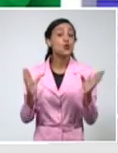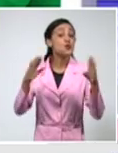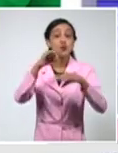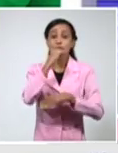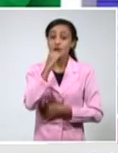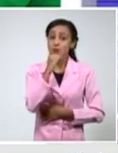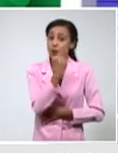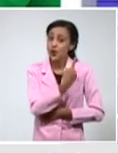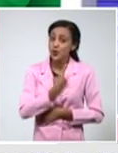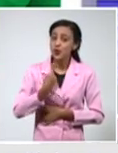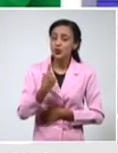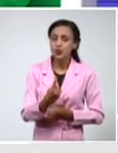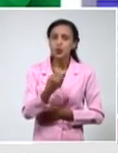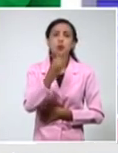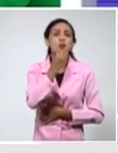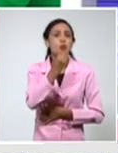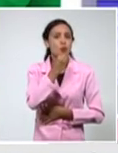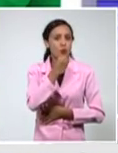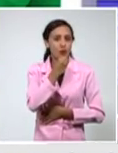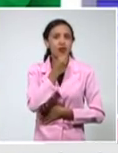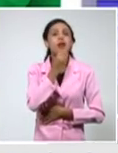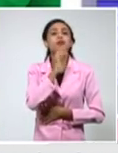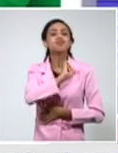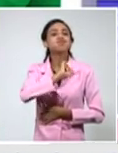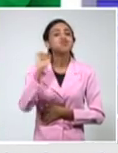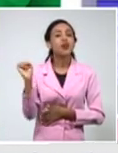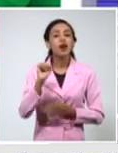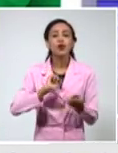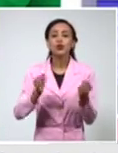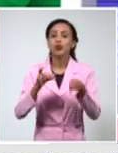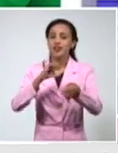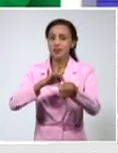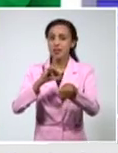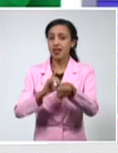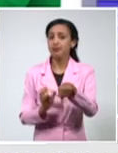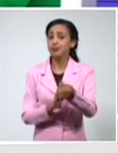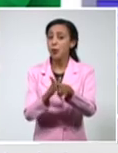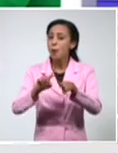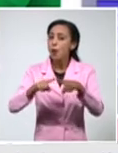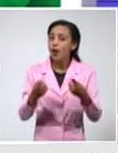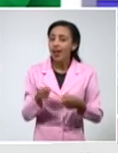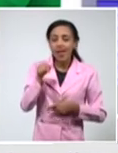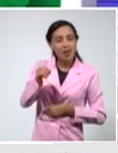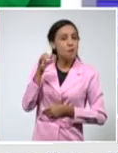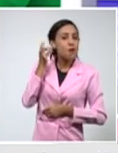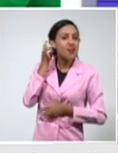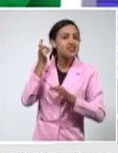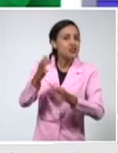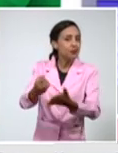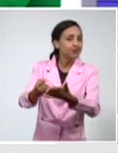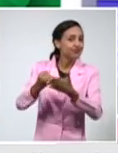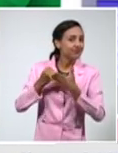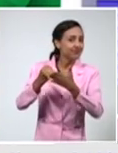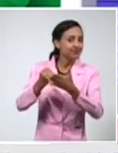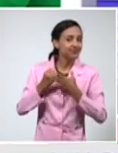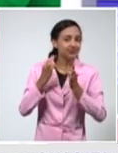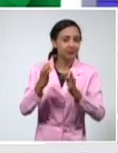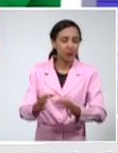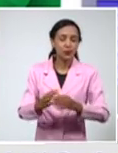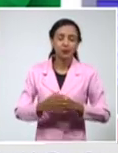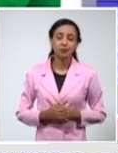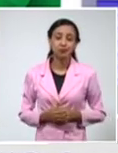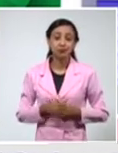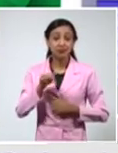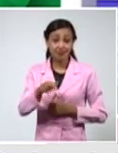en el control de la COVID porque nos han acompañado en todo momento. Bueno, con este reconocimiento a todas